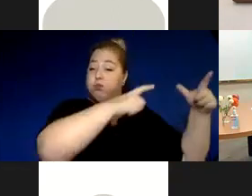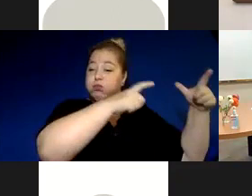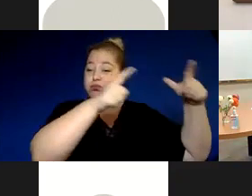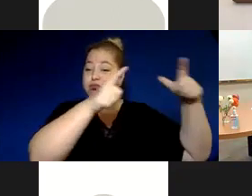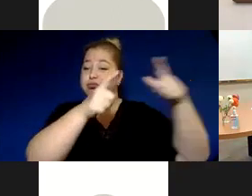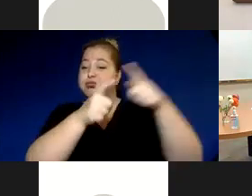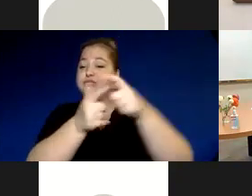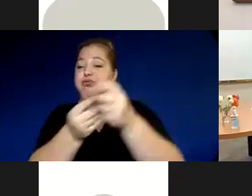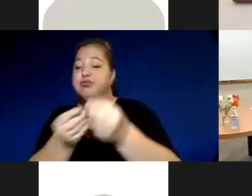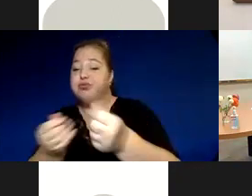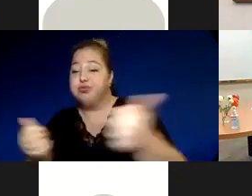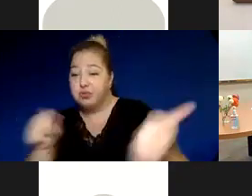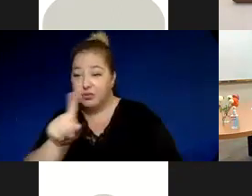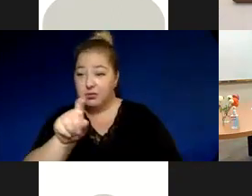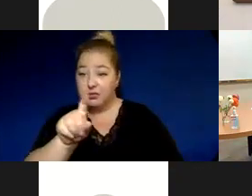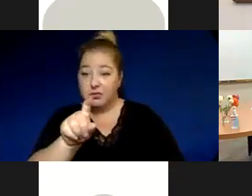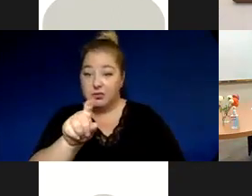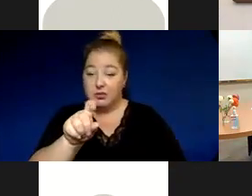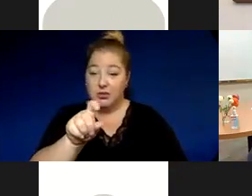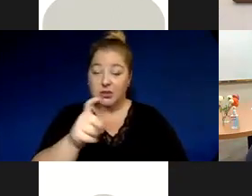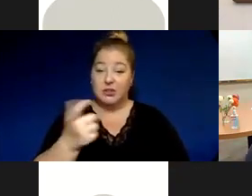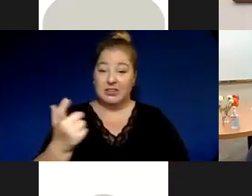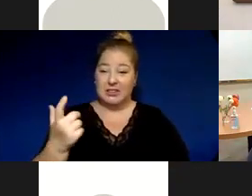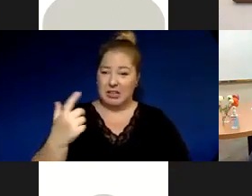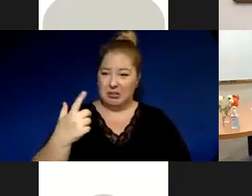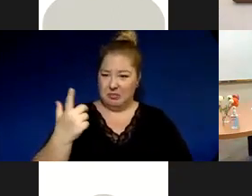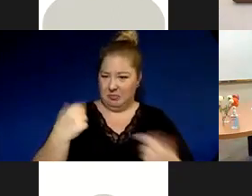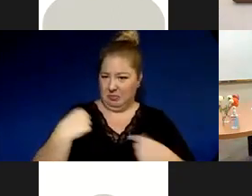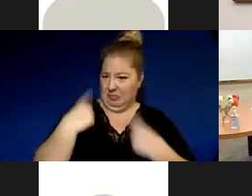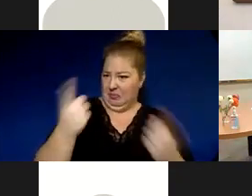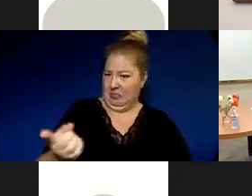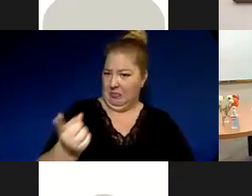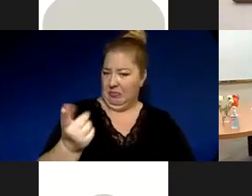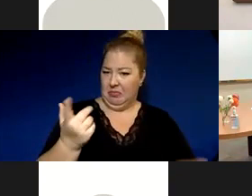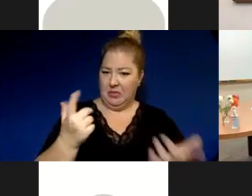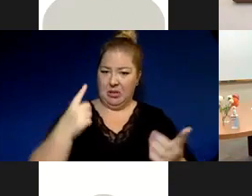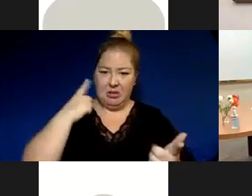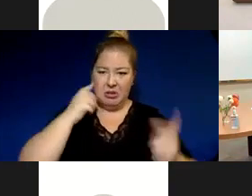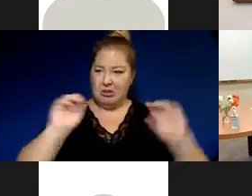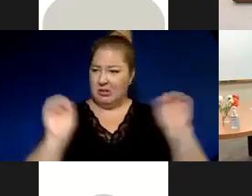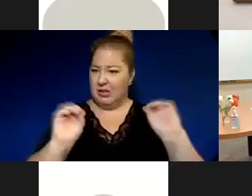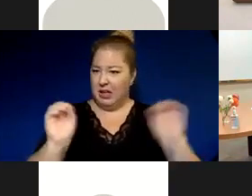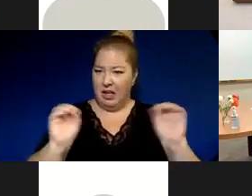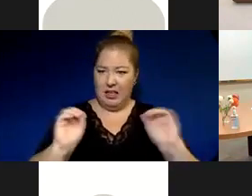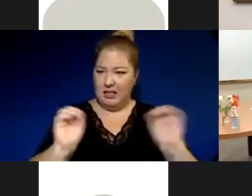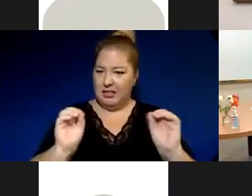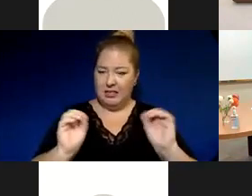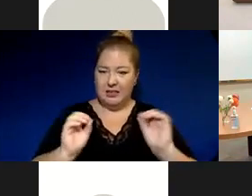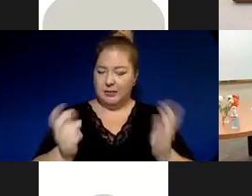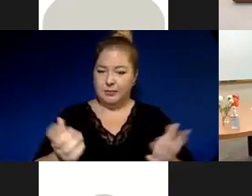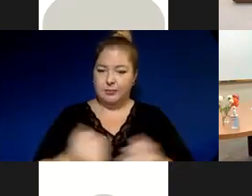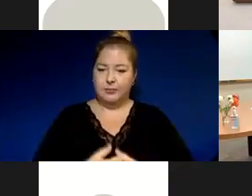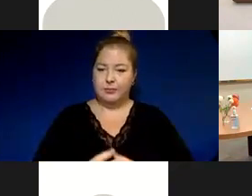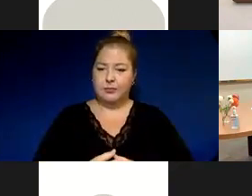alguna actualización que nos pueda dar en los últimos 40 minutos acerca de la tormenta que dicen que está sobre el océano. Bueno, cuando yo